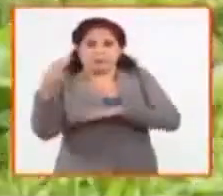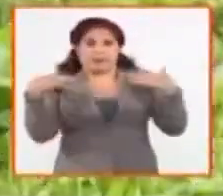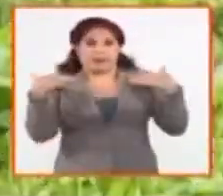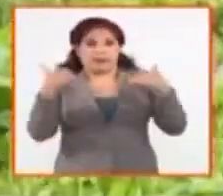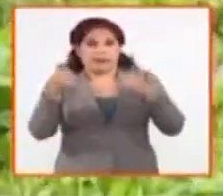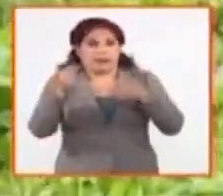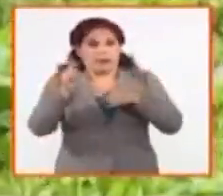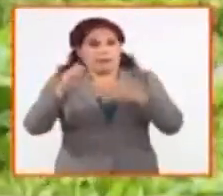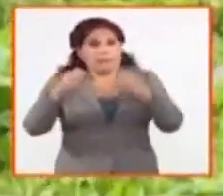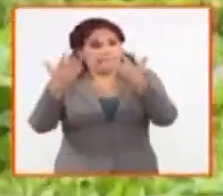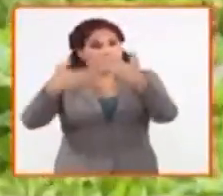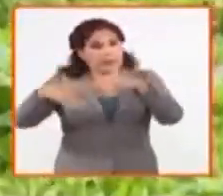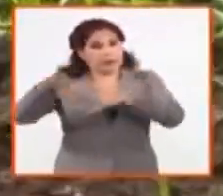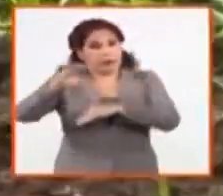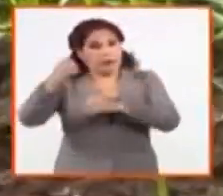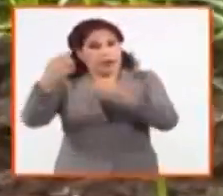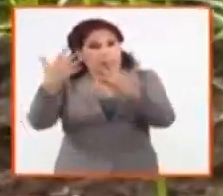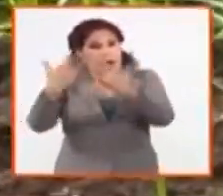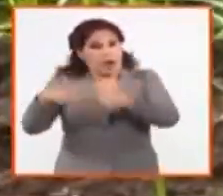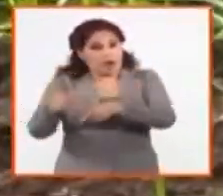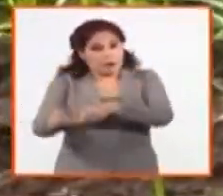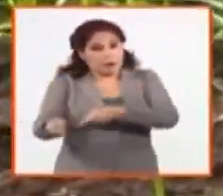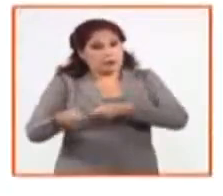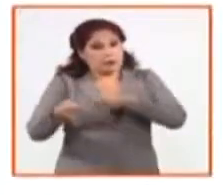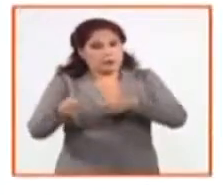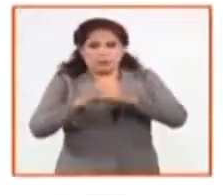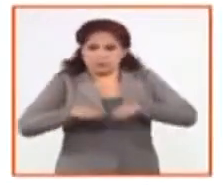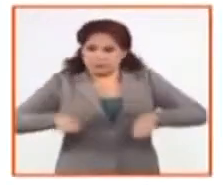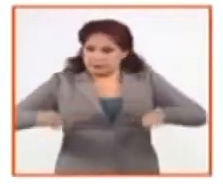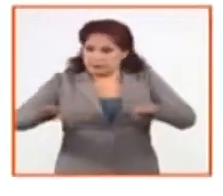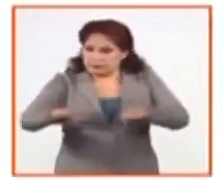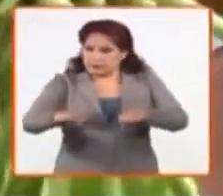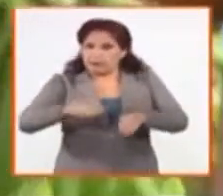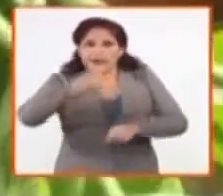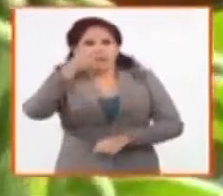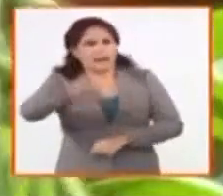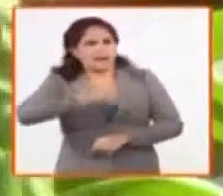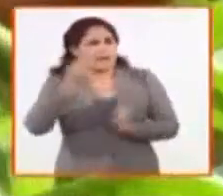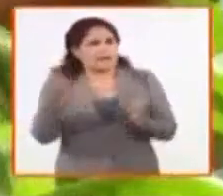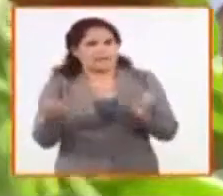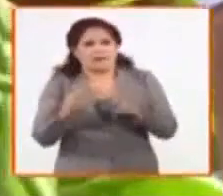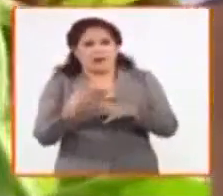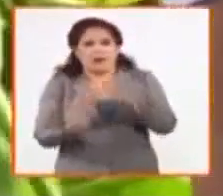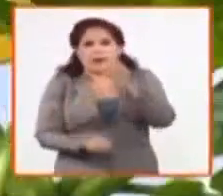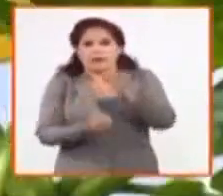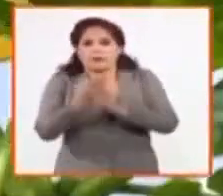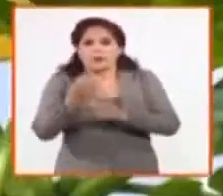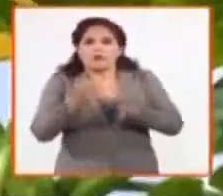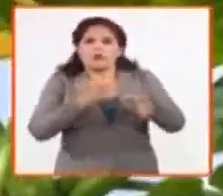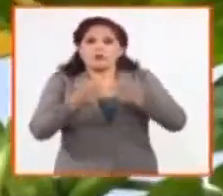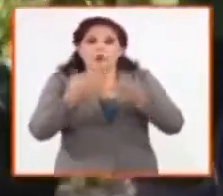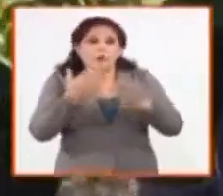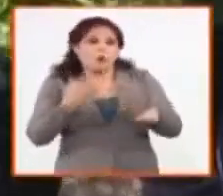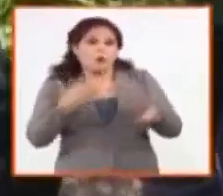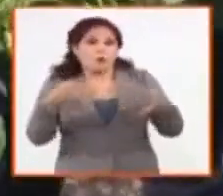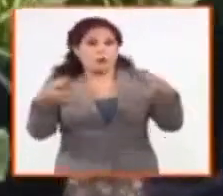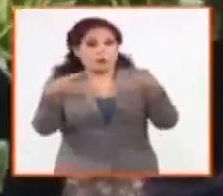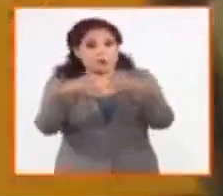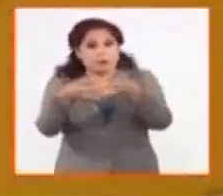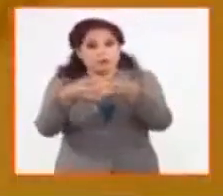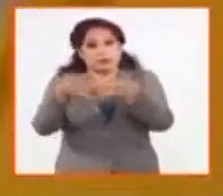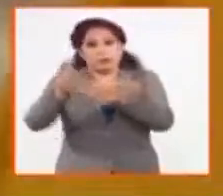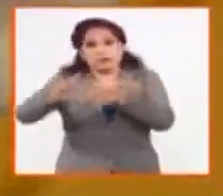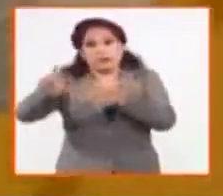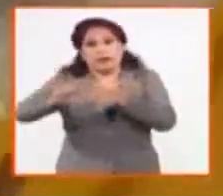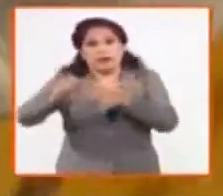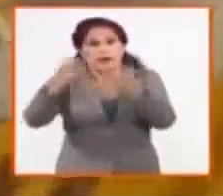Agricultura comparecerán este miércoles en la Mesa Redonda para dar detalles sobre la creación y funcionamiento de los polos productivos, agropecuarios